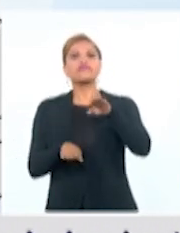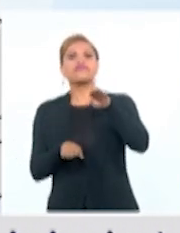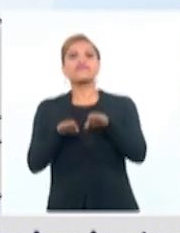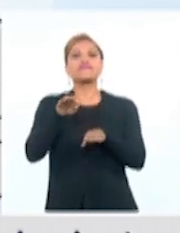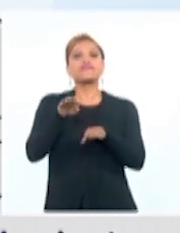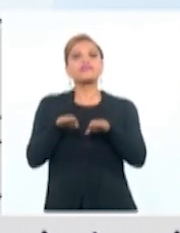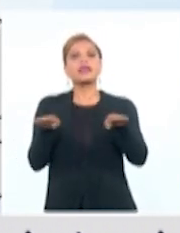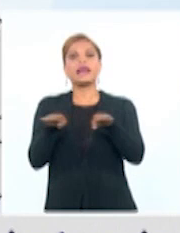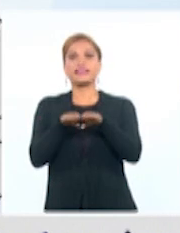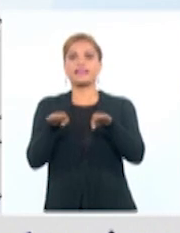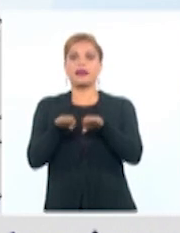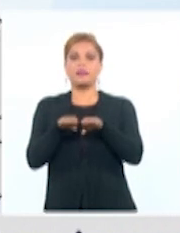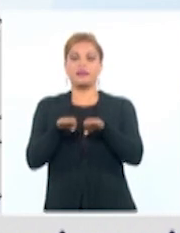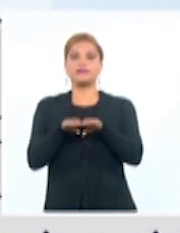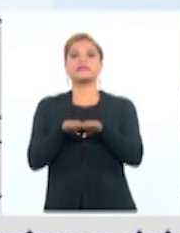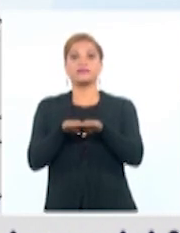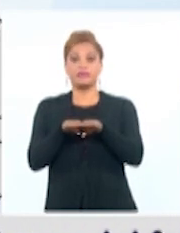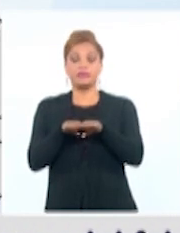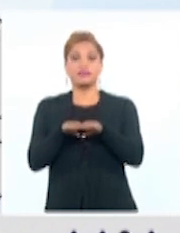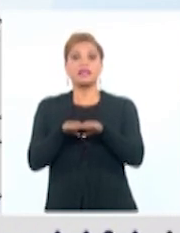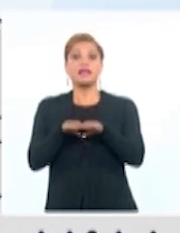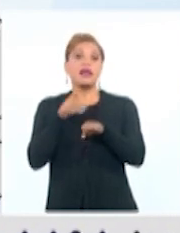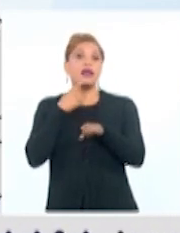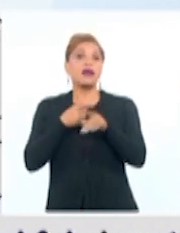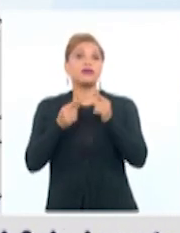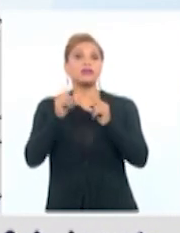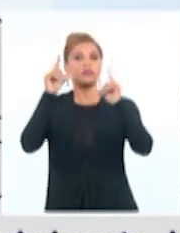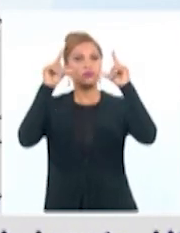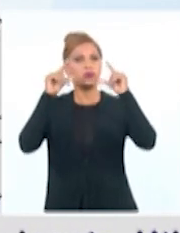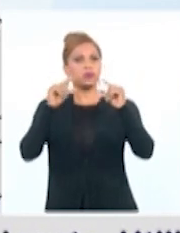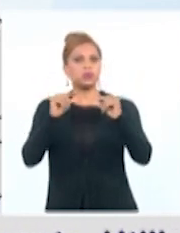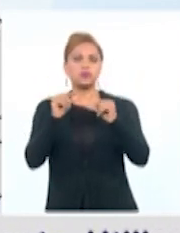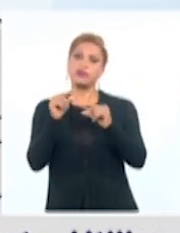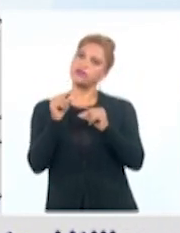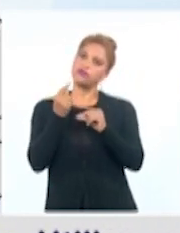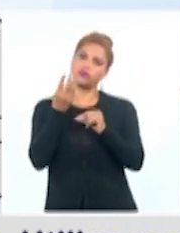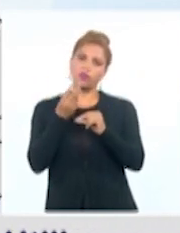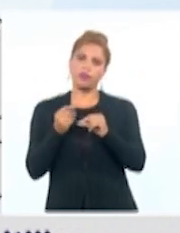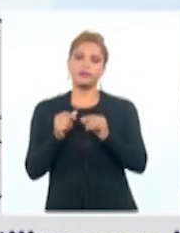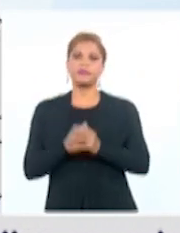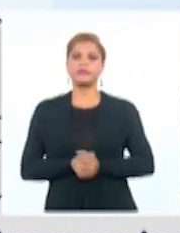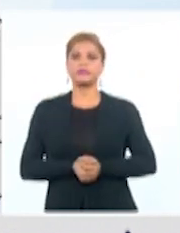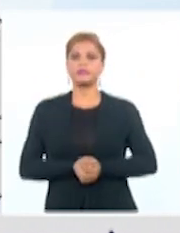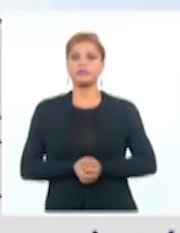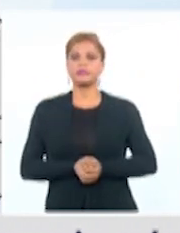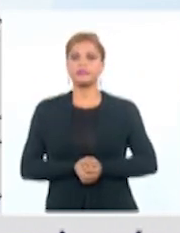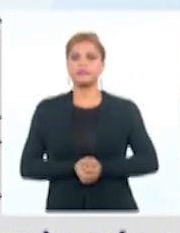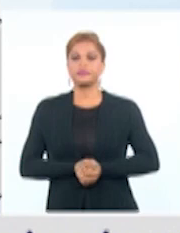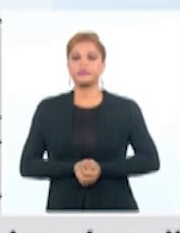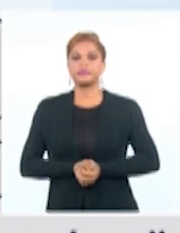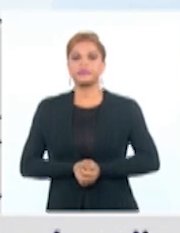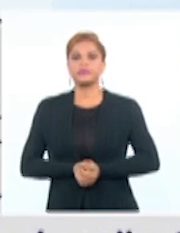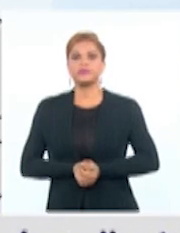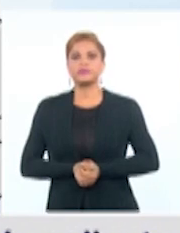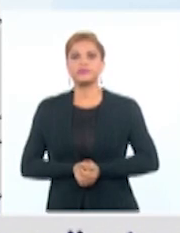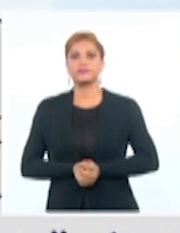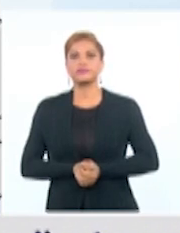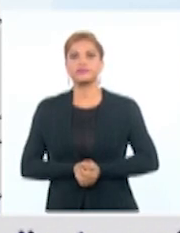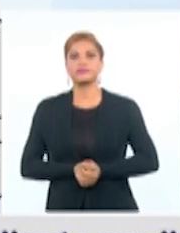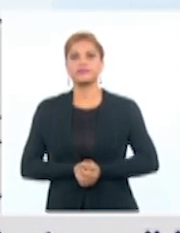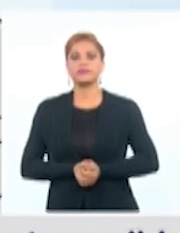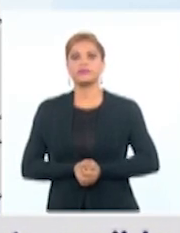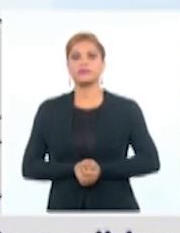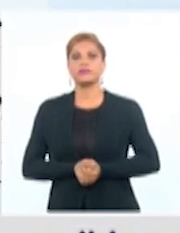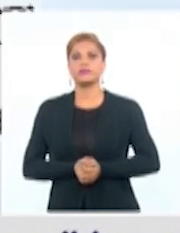reducción, independientemente de un discreto incremento en el caso de Ciego de Ávila. Y el